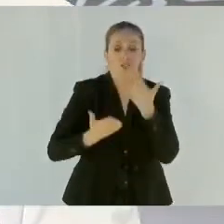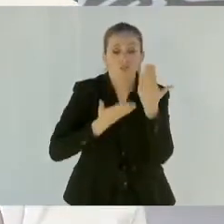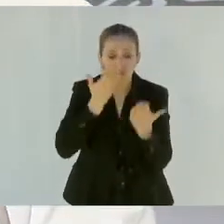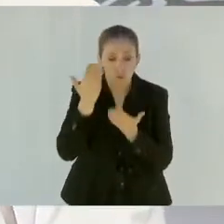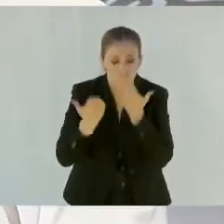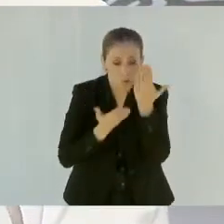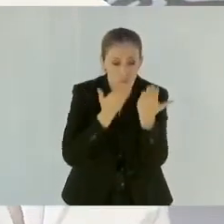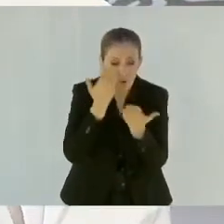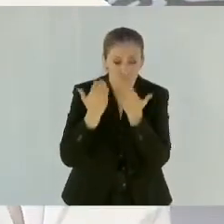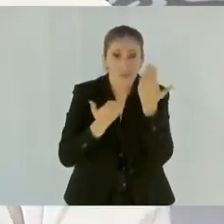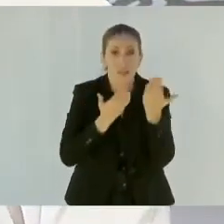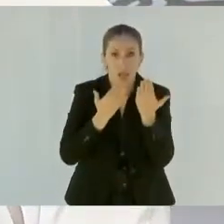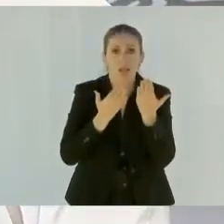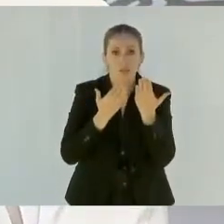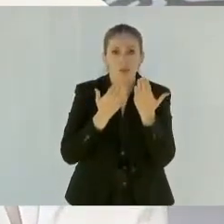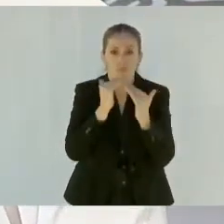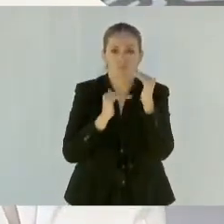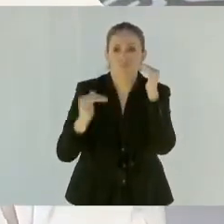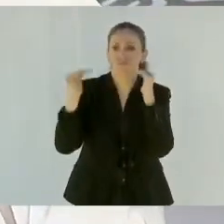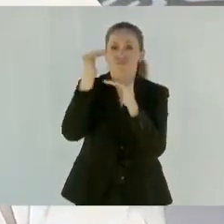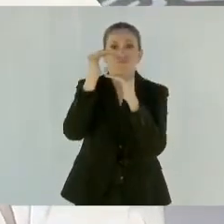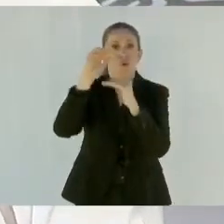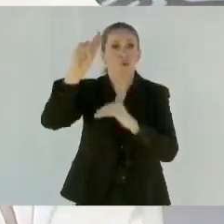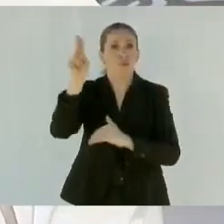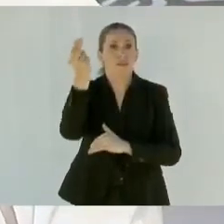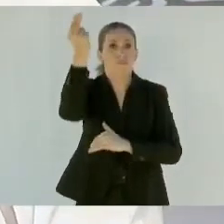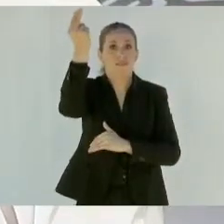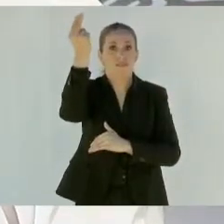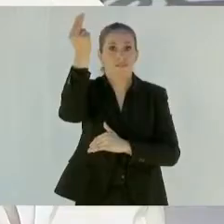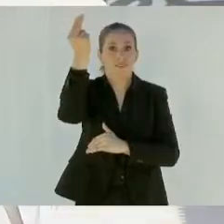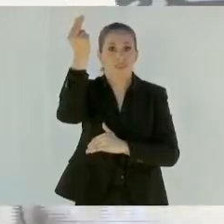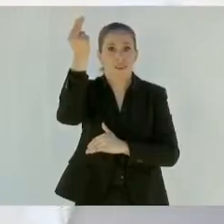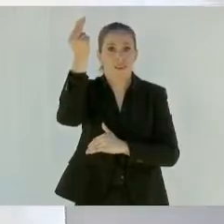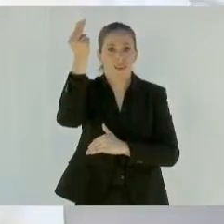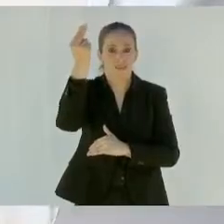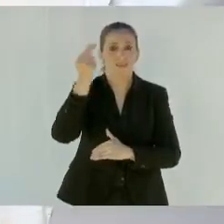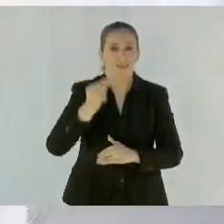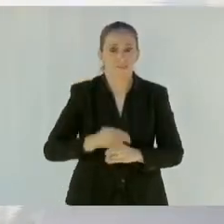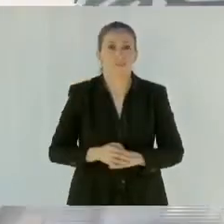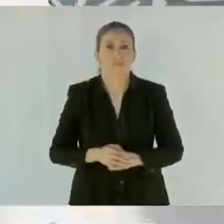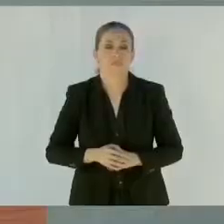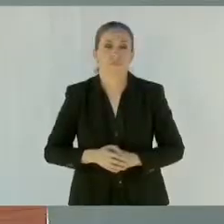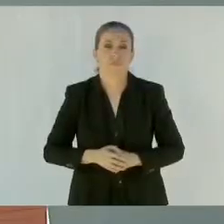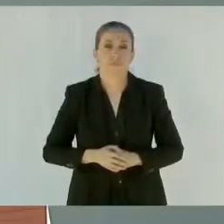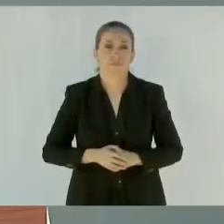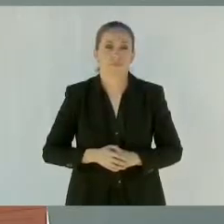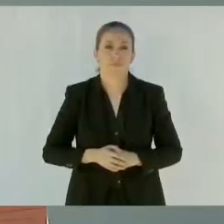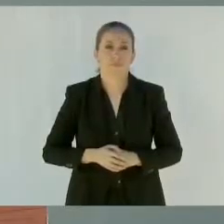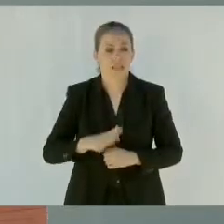estudiando el nivel universitario, becados, nivel superior.